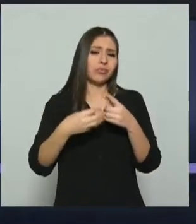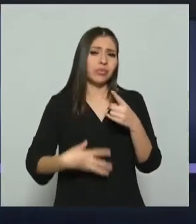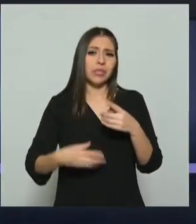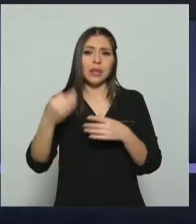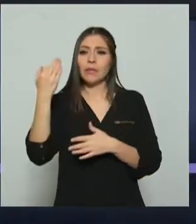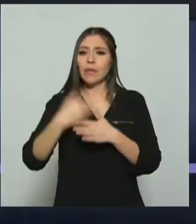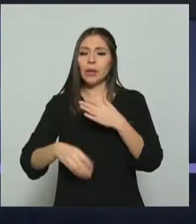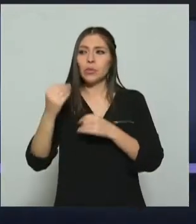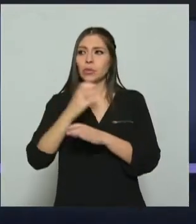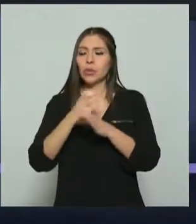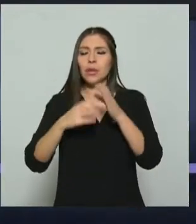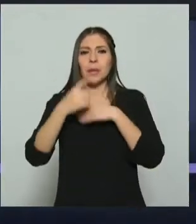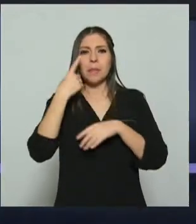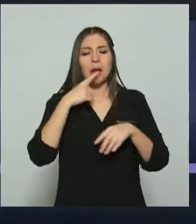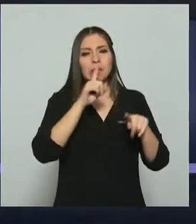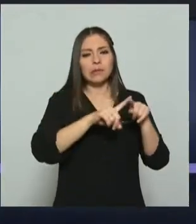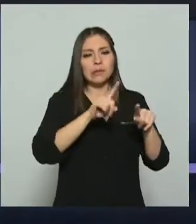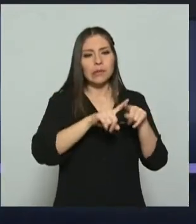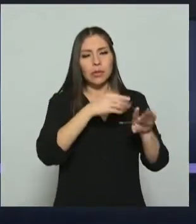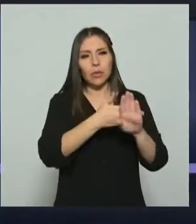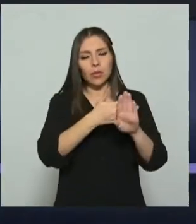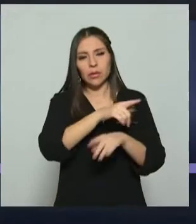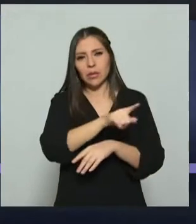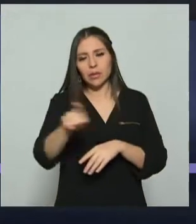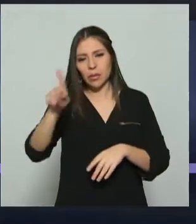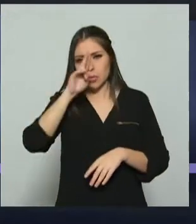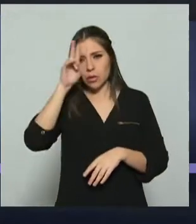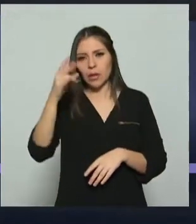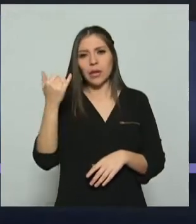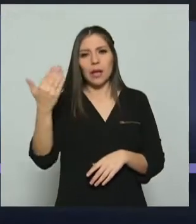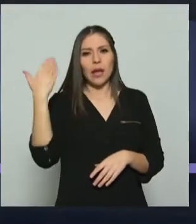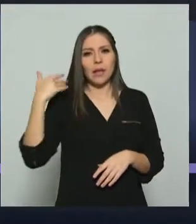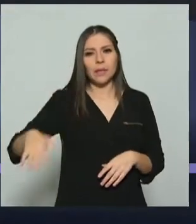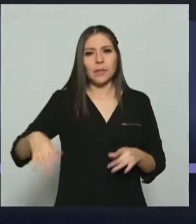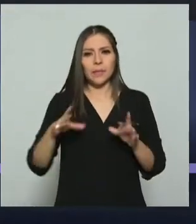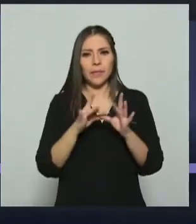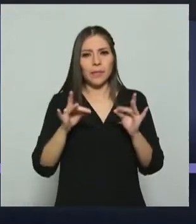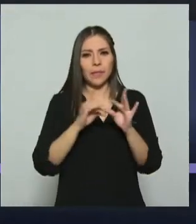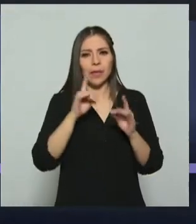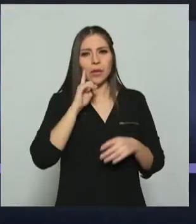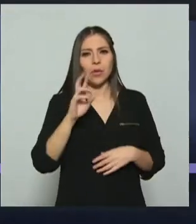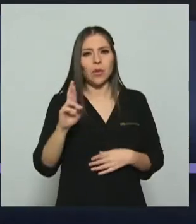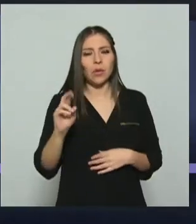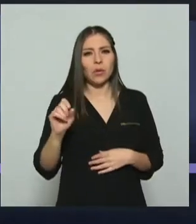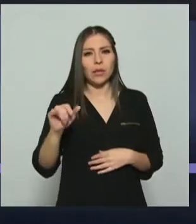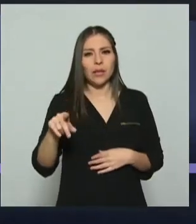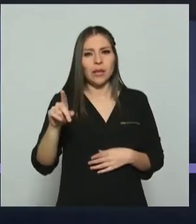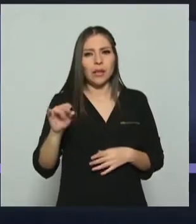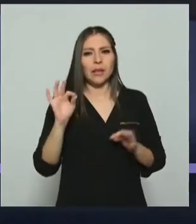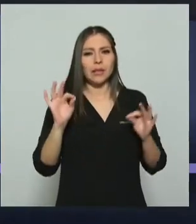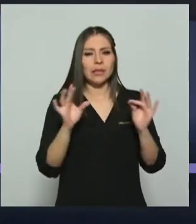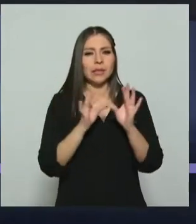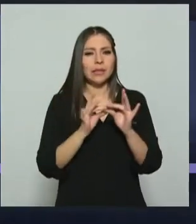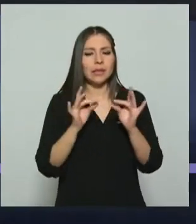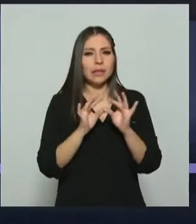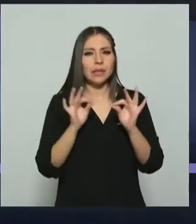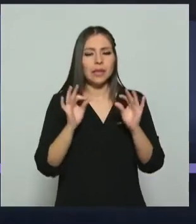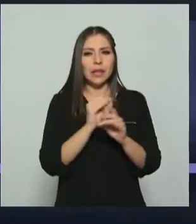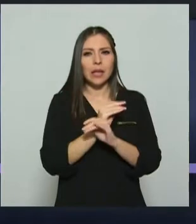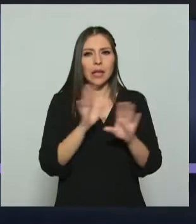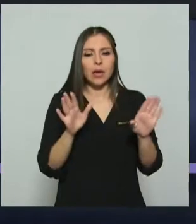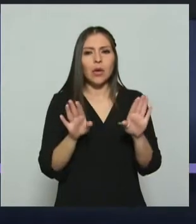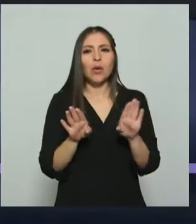Pero también lo que acabas de decir es cierto, y justo Rosalinda nos explicaba muy detalladamente, muy didácticamente, el hecho